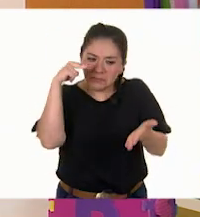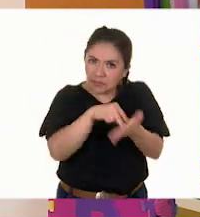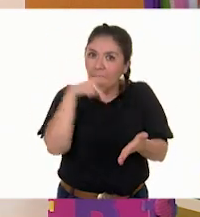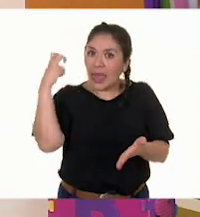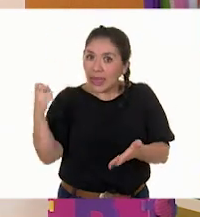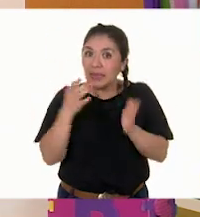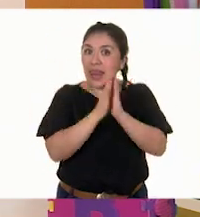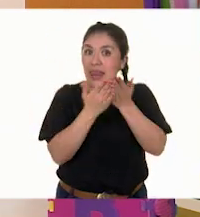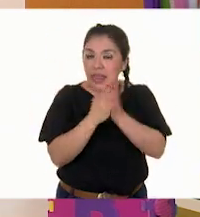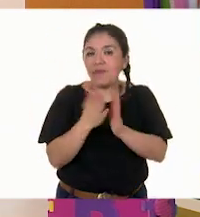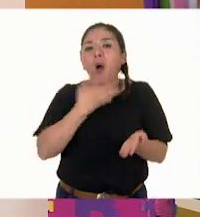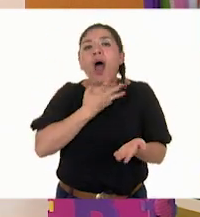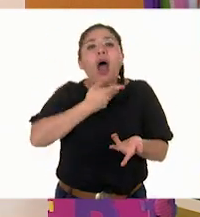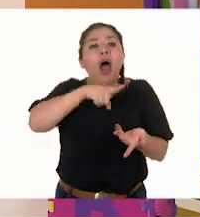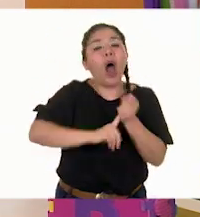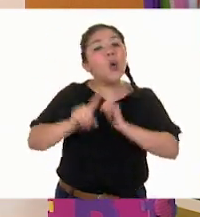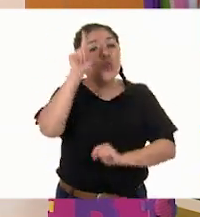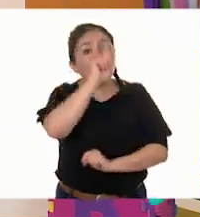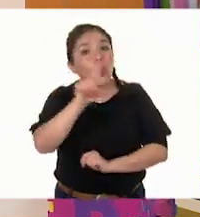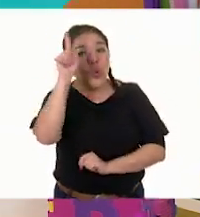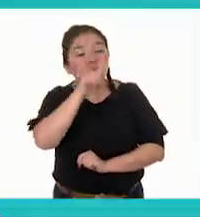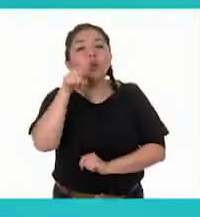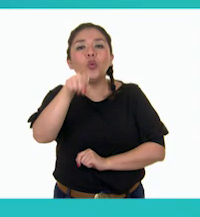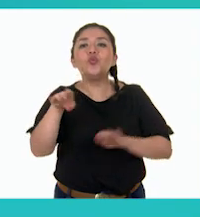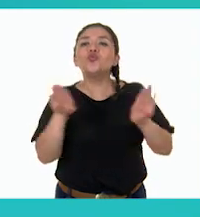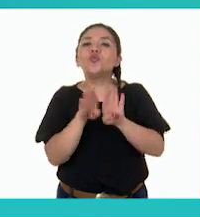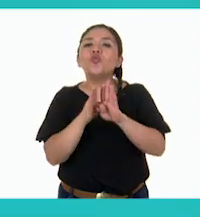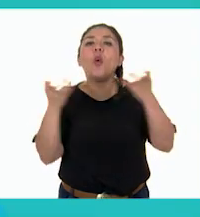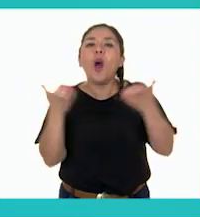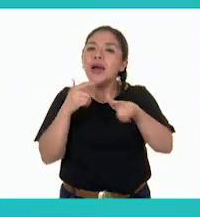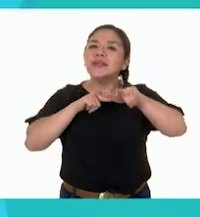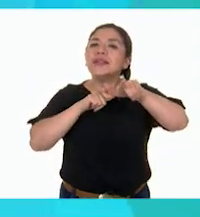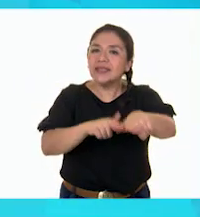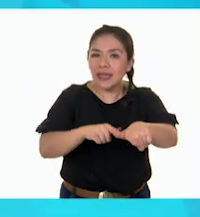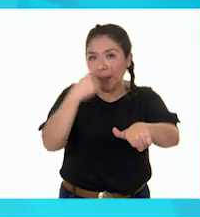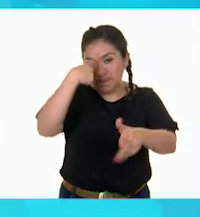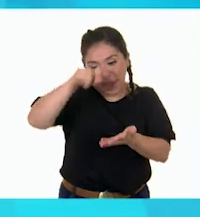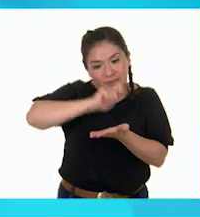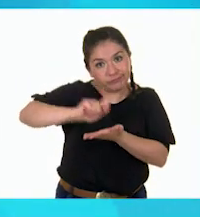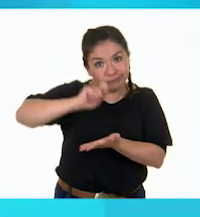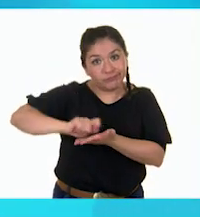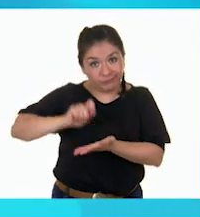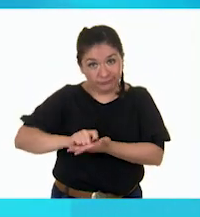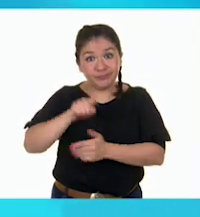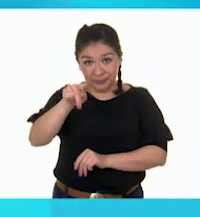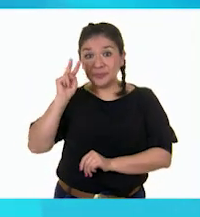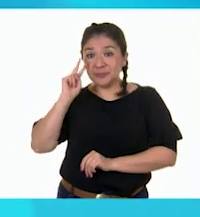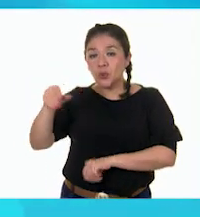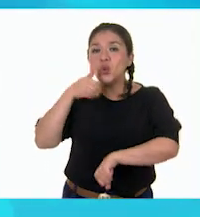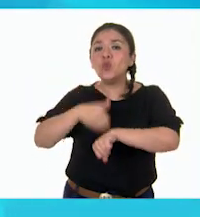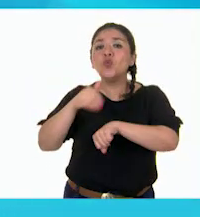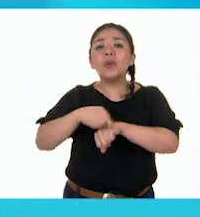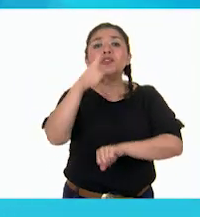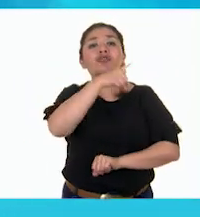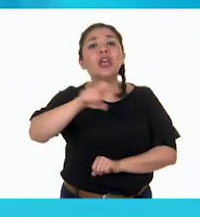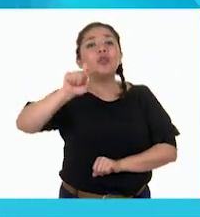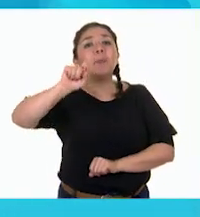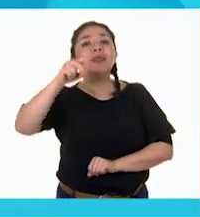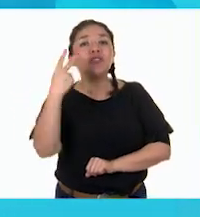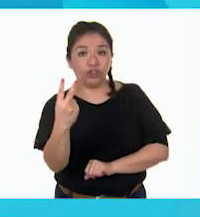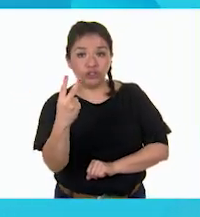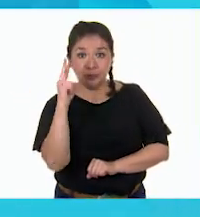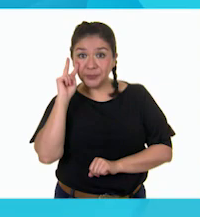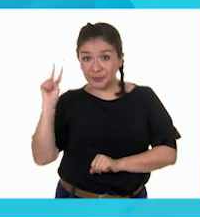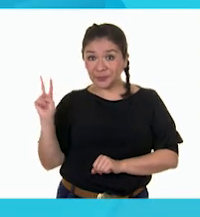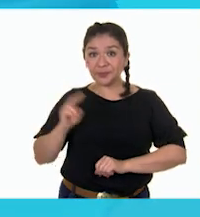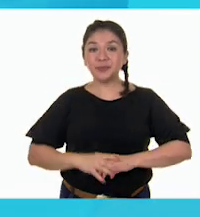a dar algunas recomendaciones y orientaciones para continuar nuestro escrito. Así que vamos a la página 122 que va a